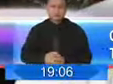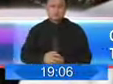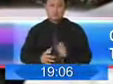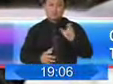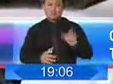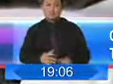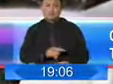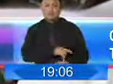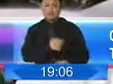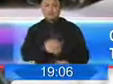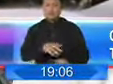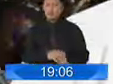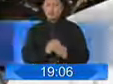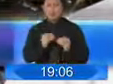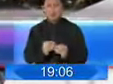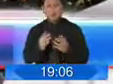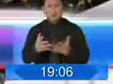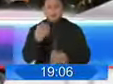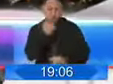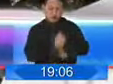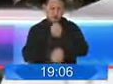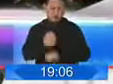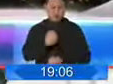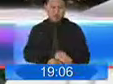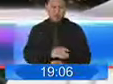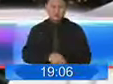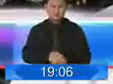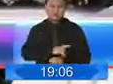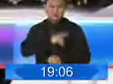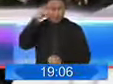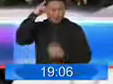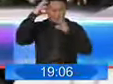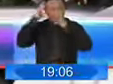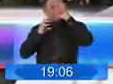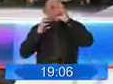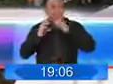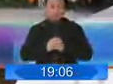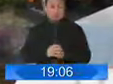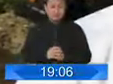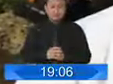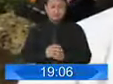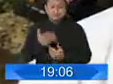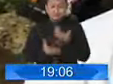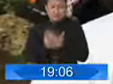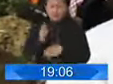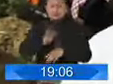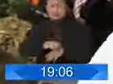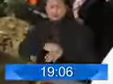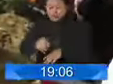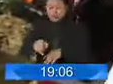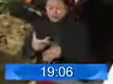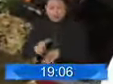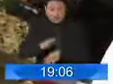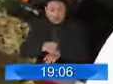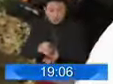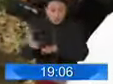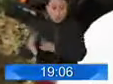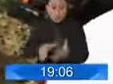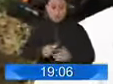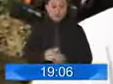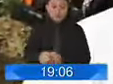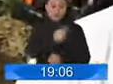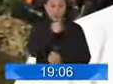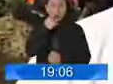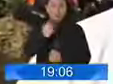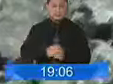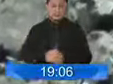muchas laceraciones, tenía una malformación del cráneo que puede que le haya producido la muerte instantánea al